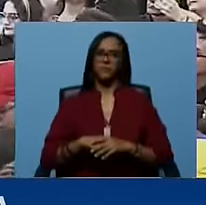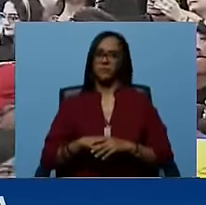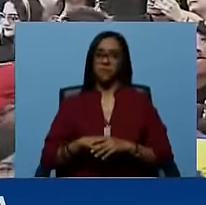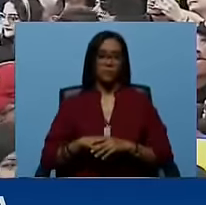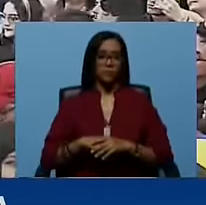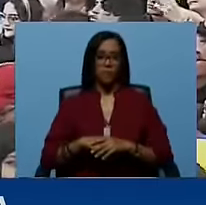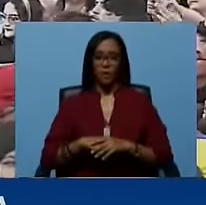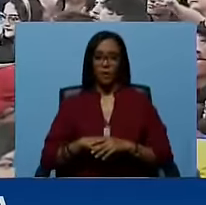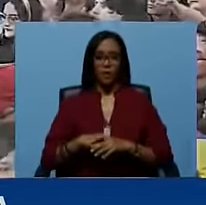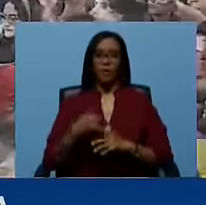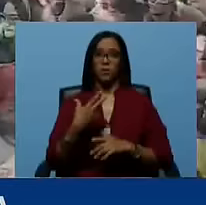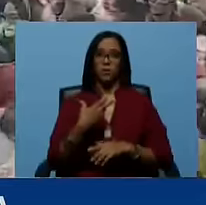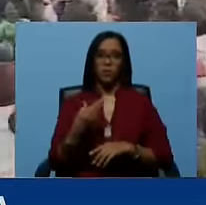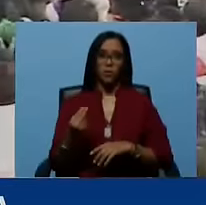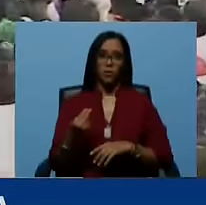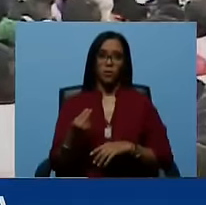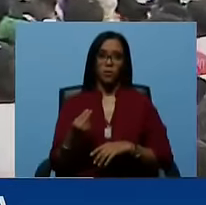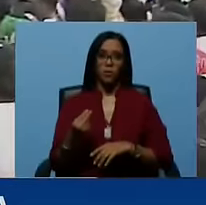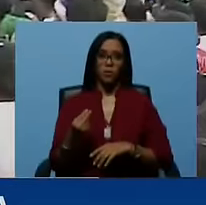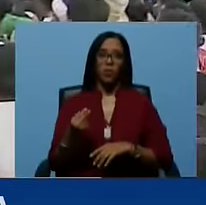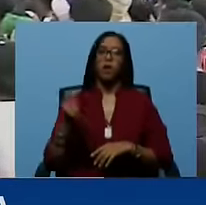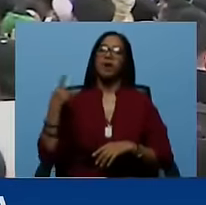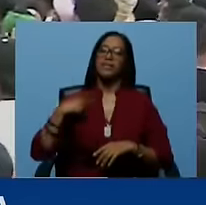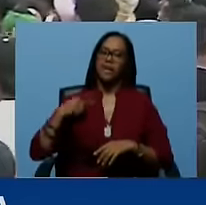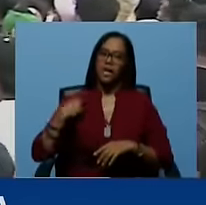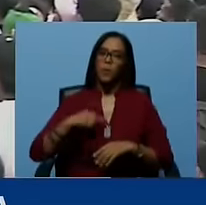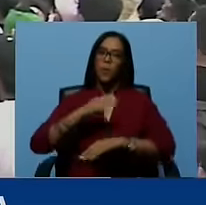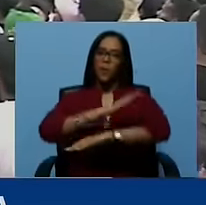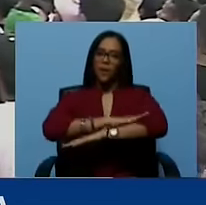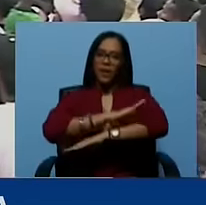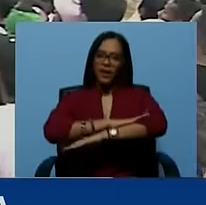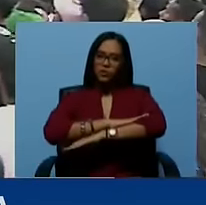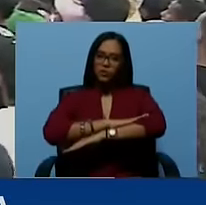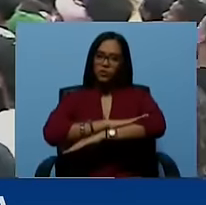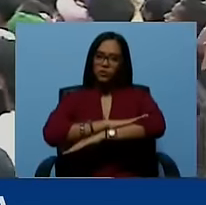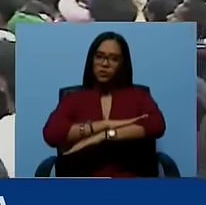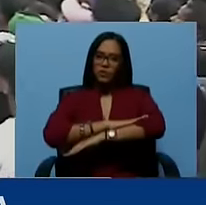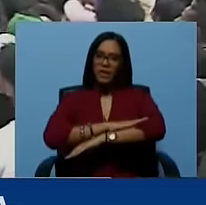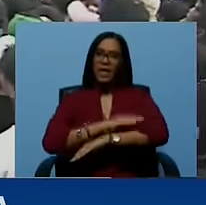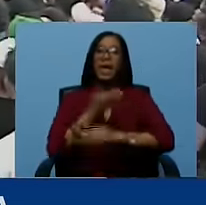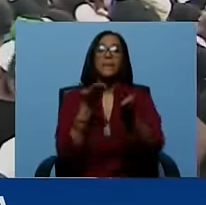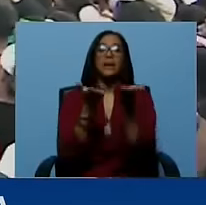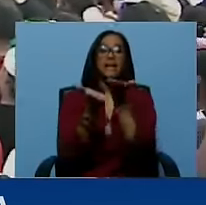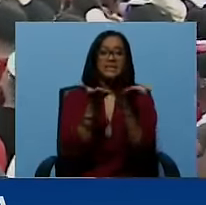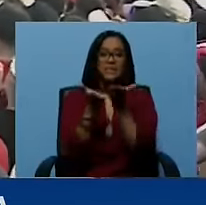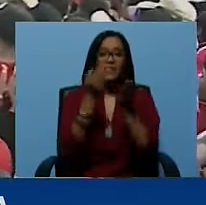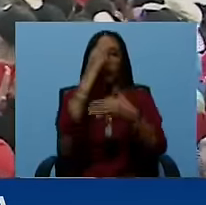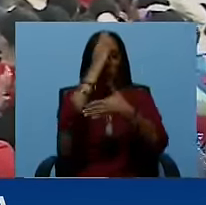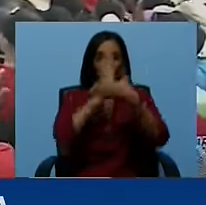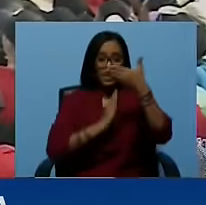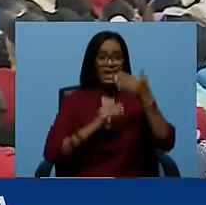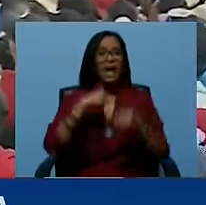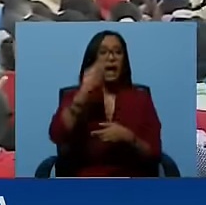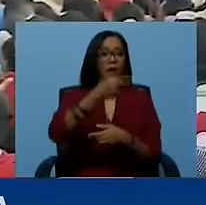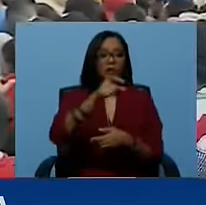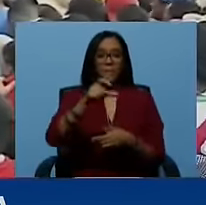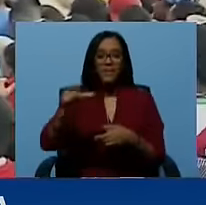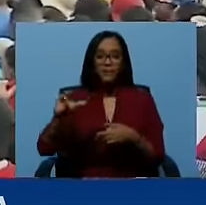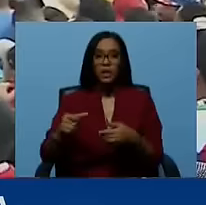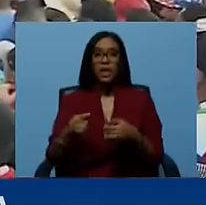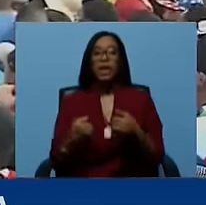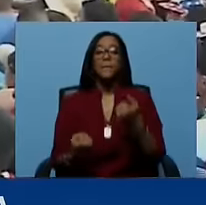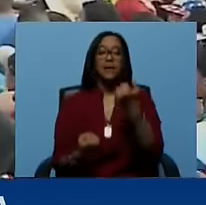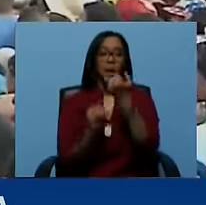Cuando uno tiene un cargo, es para servir con humildad a los demás, para escuchar a los demás, para apoyar a un